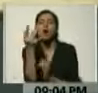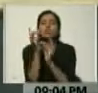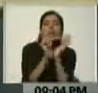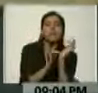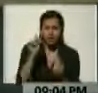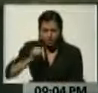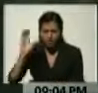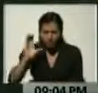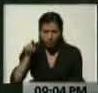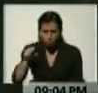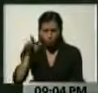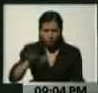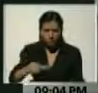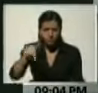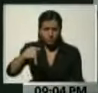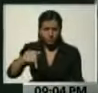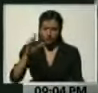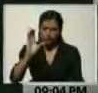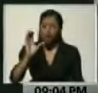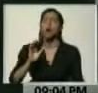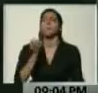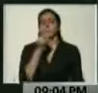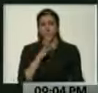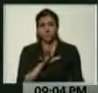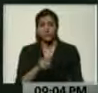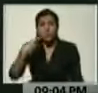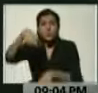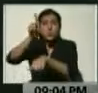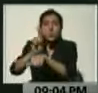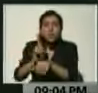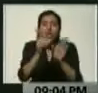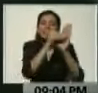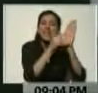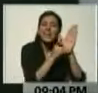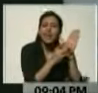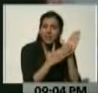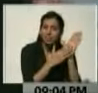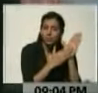Caracas. Bueno, el único decreto